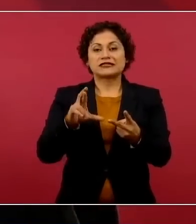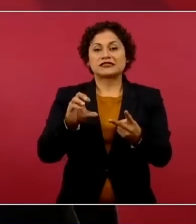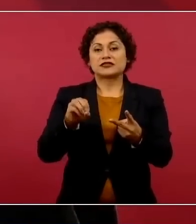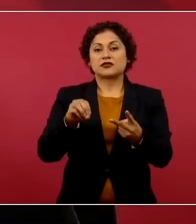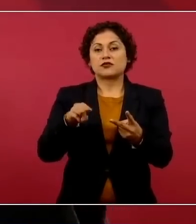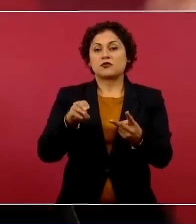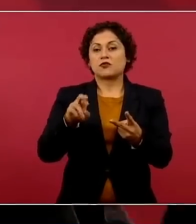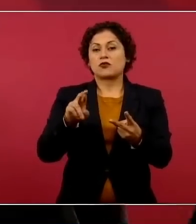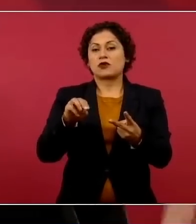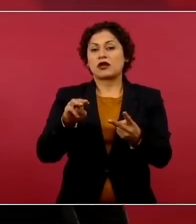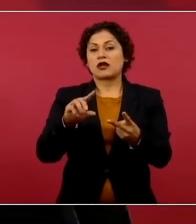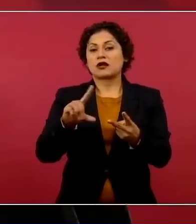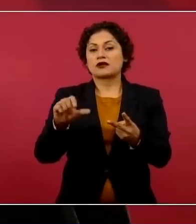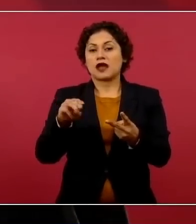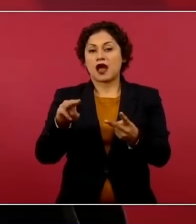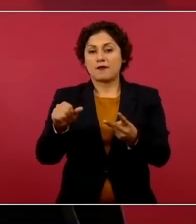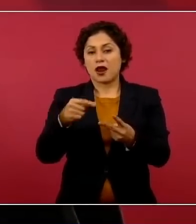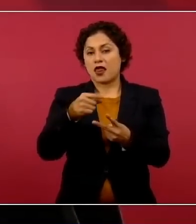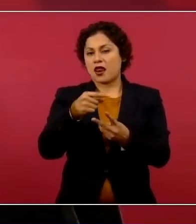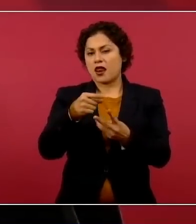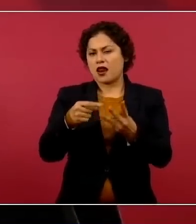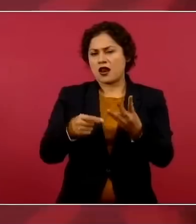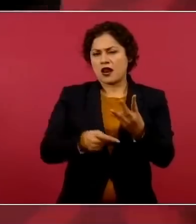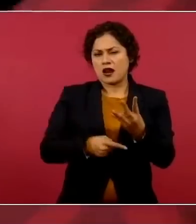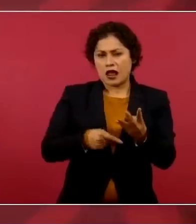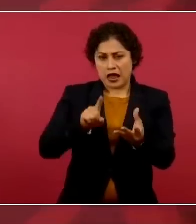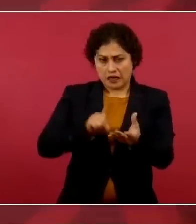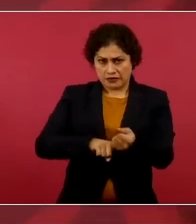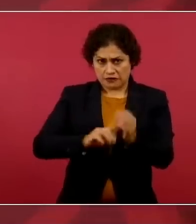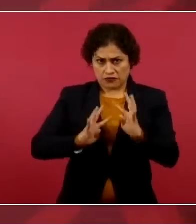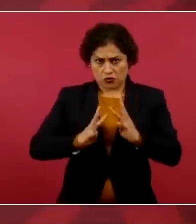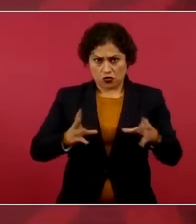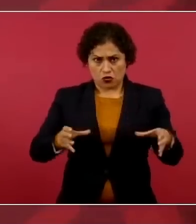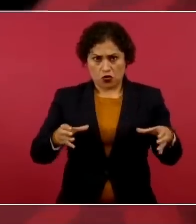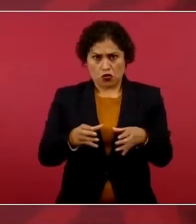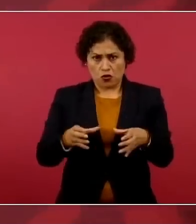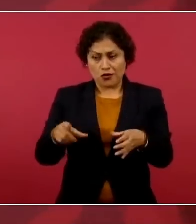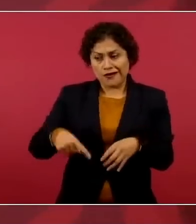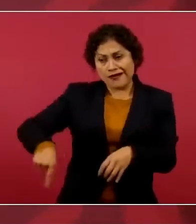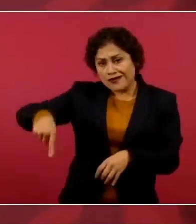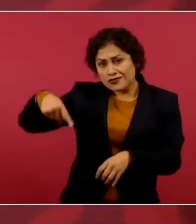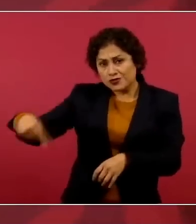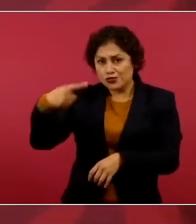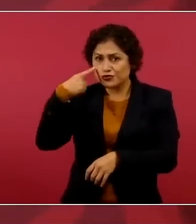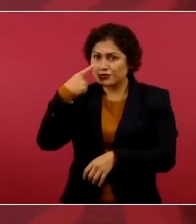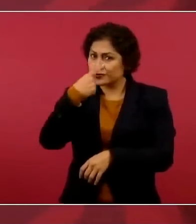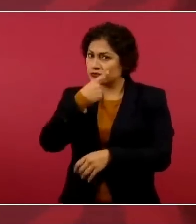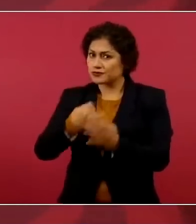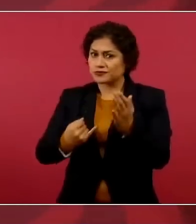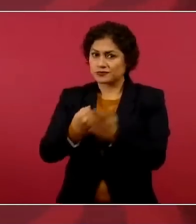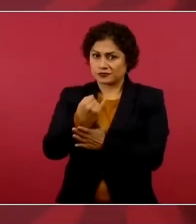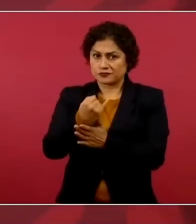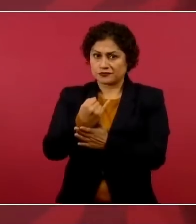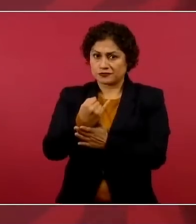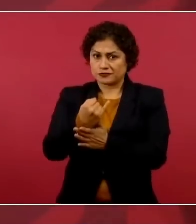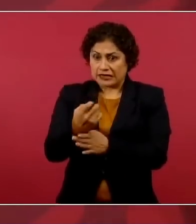Murayama, así entraron todos. Pero esto viene de tiempo atrás.